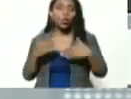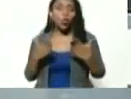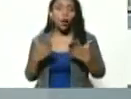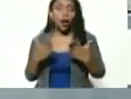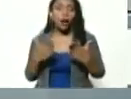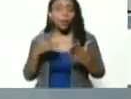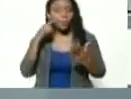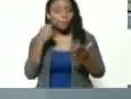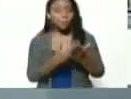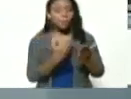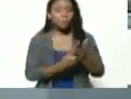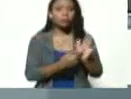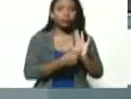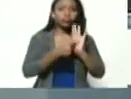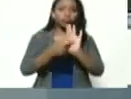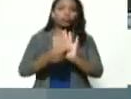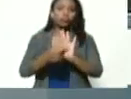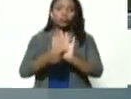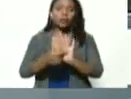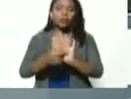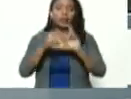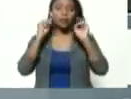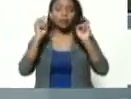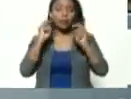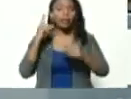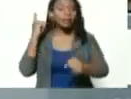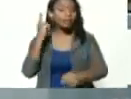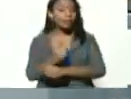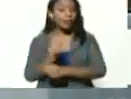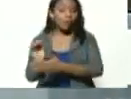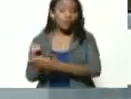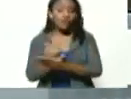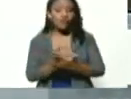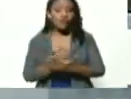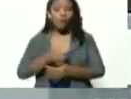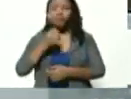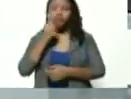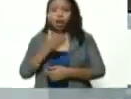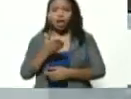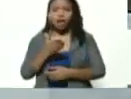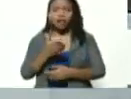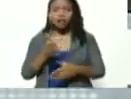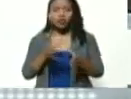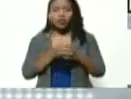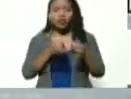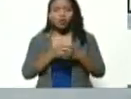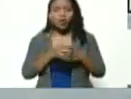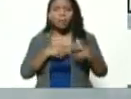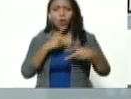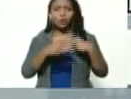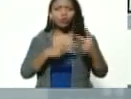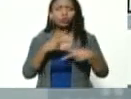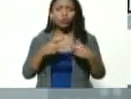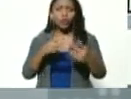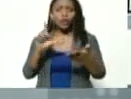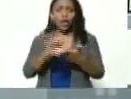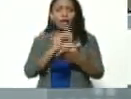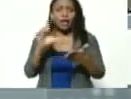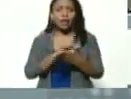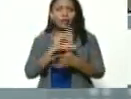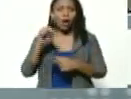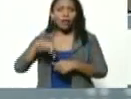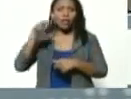presentar una propuesta editorial que debe recoger buena parte de la producción literaria venezolana